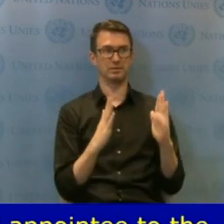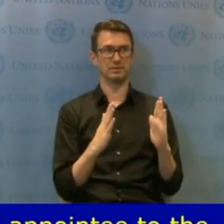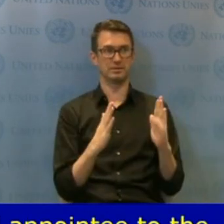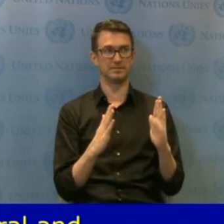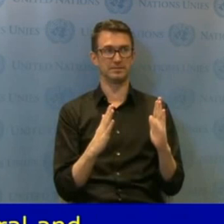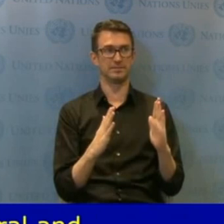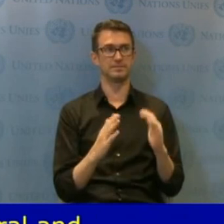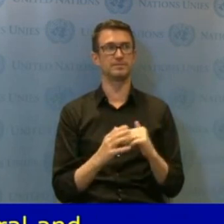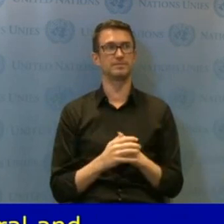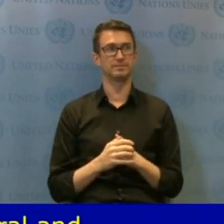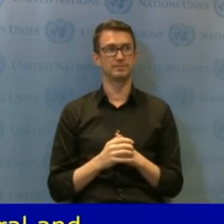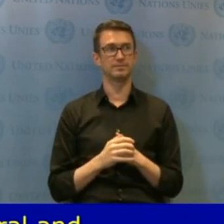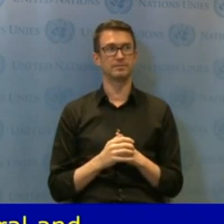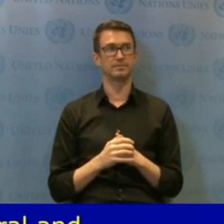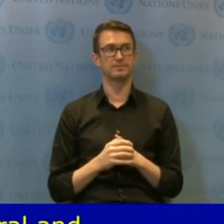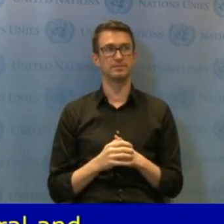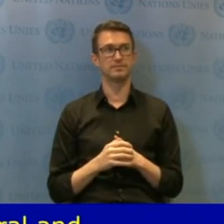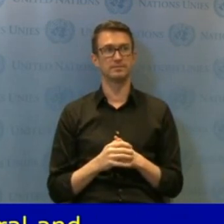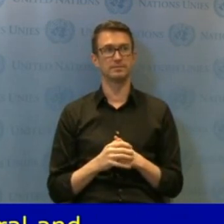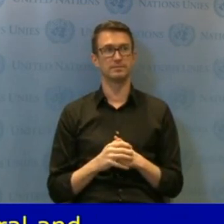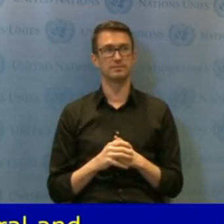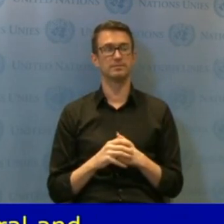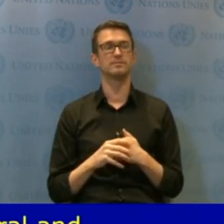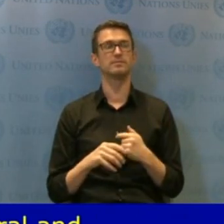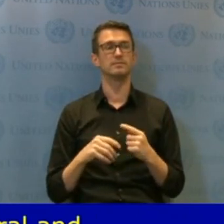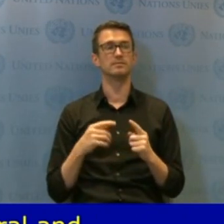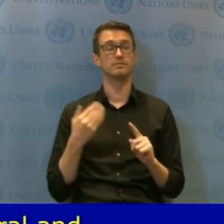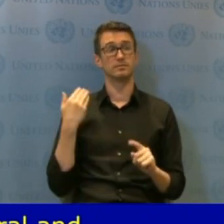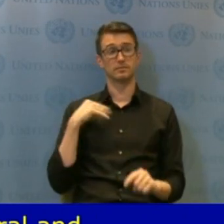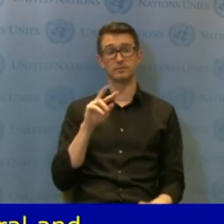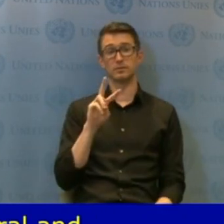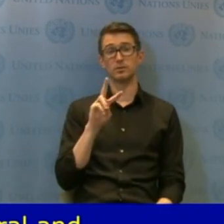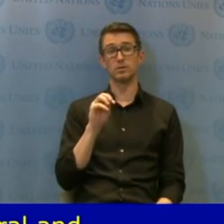y educación inclusivos. Señor Pineda, tiene la palabra.